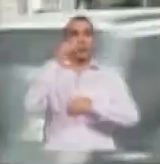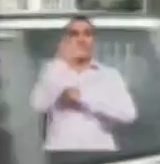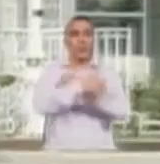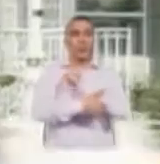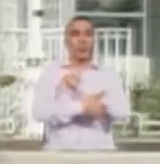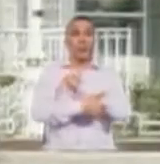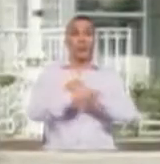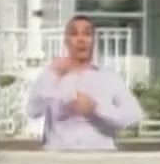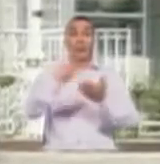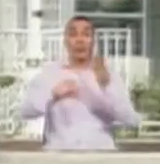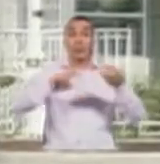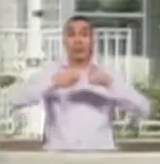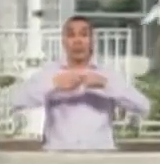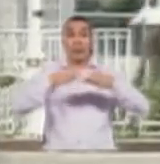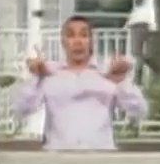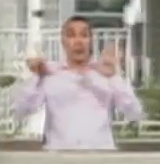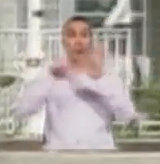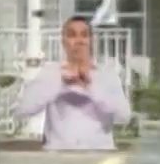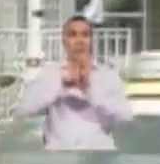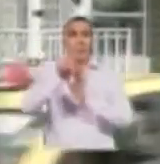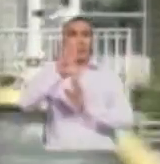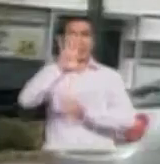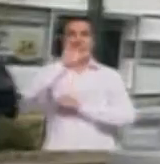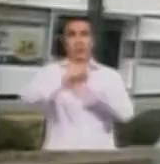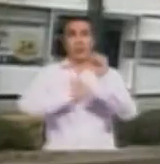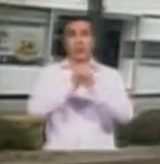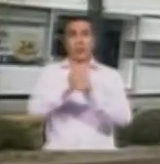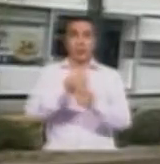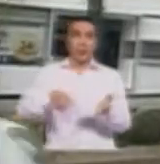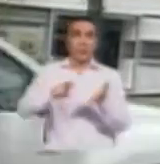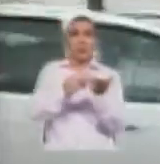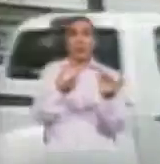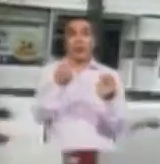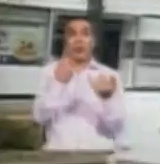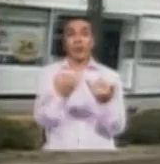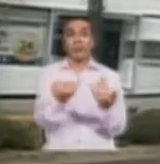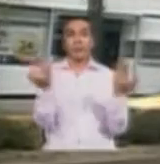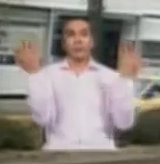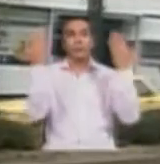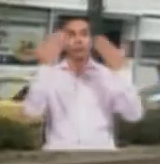Un litigio legal que se extendió por 25 años y que ahora llega a su fin